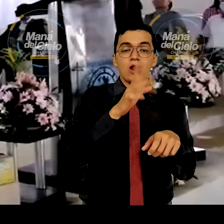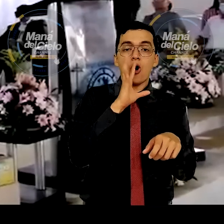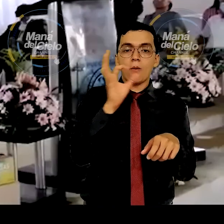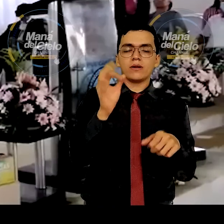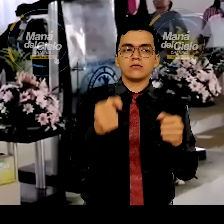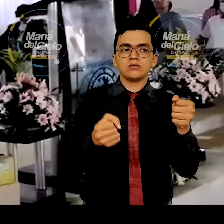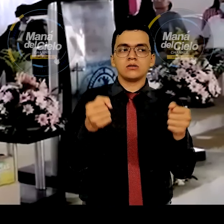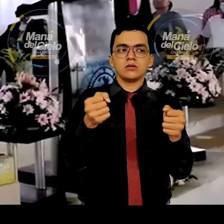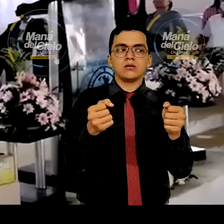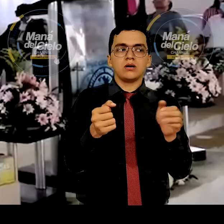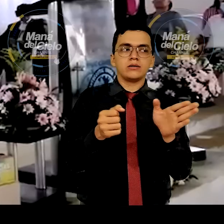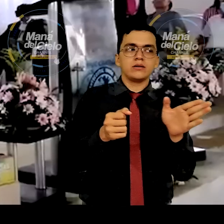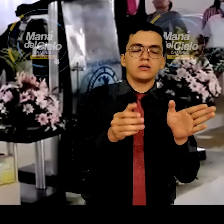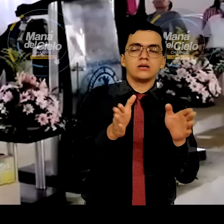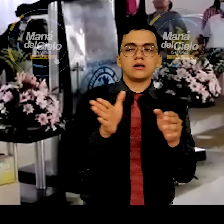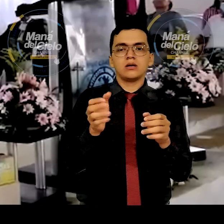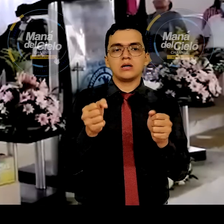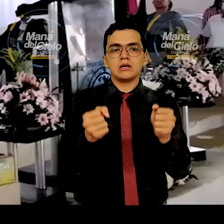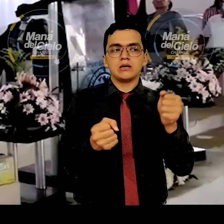para acá.